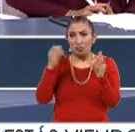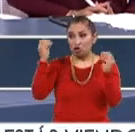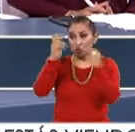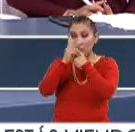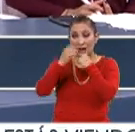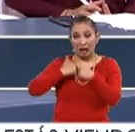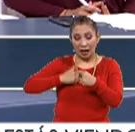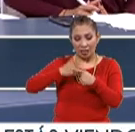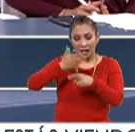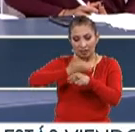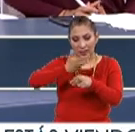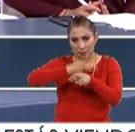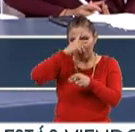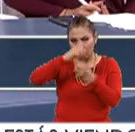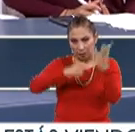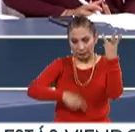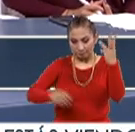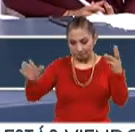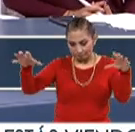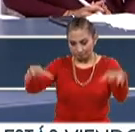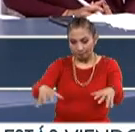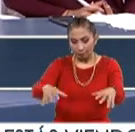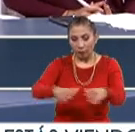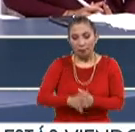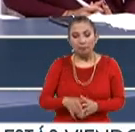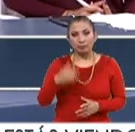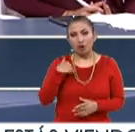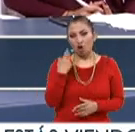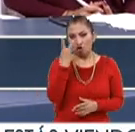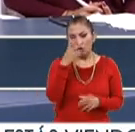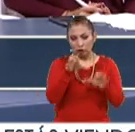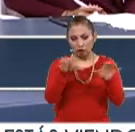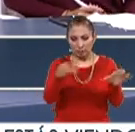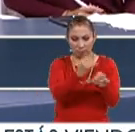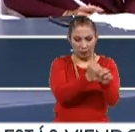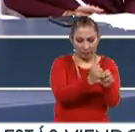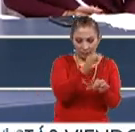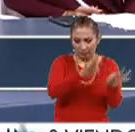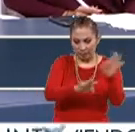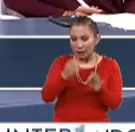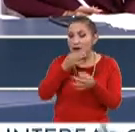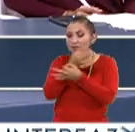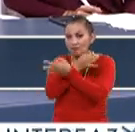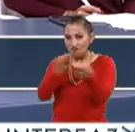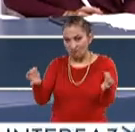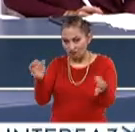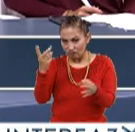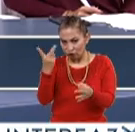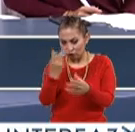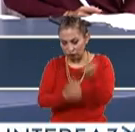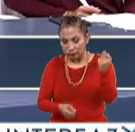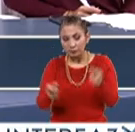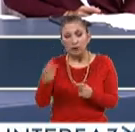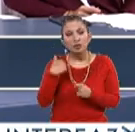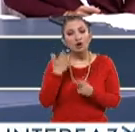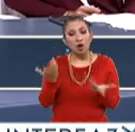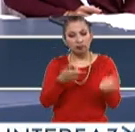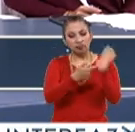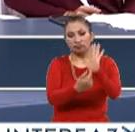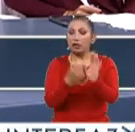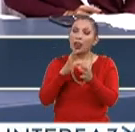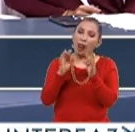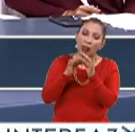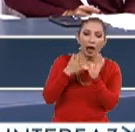multinacional, Canadá, Estados Unidos y México. Y tenía las dos secciones, investigación en física y divulgación. Después de que presenté mis trabajos